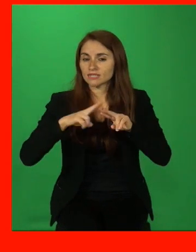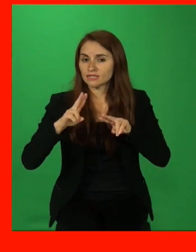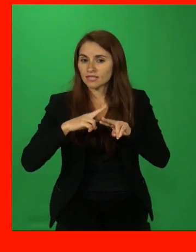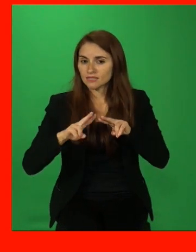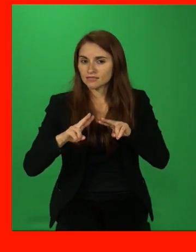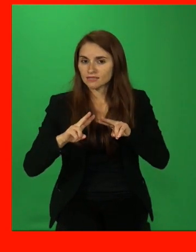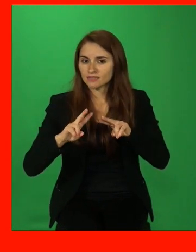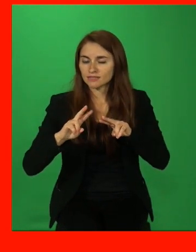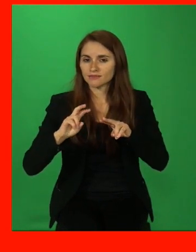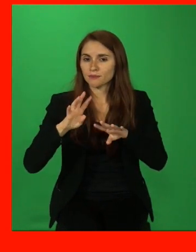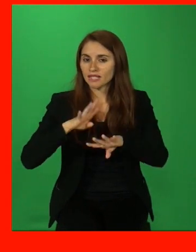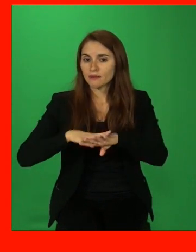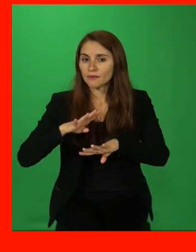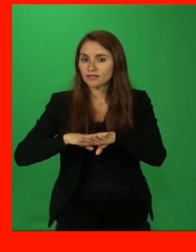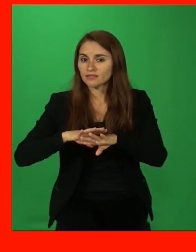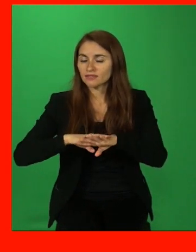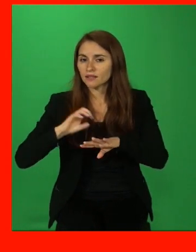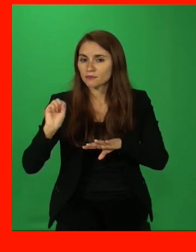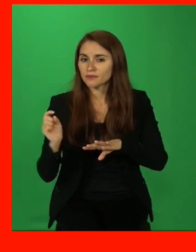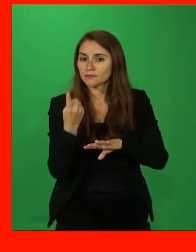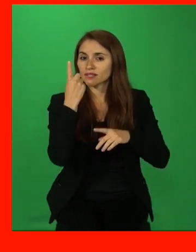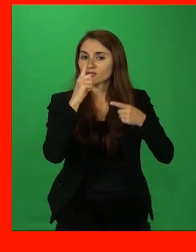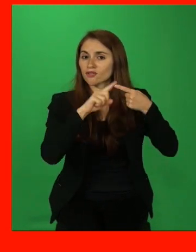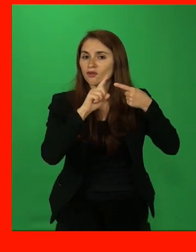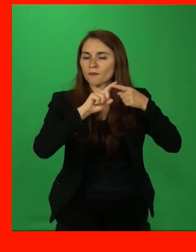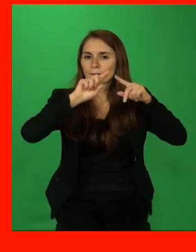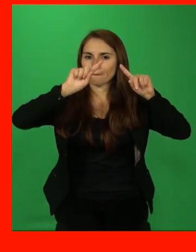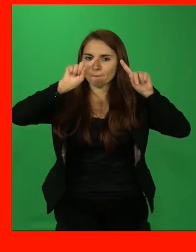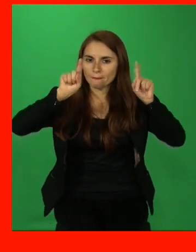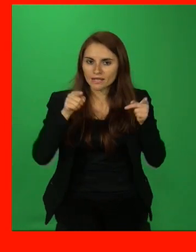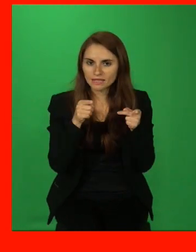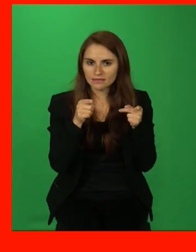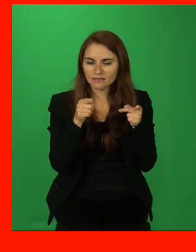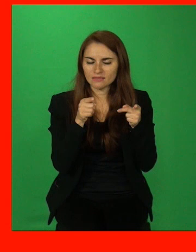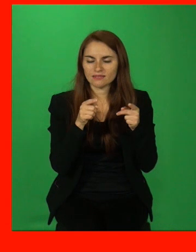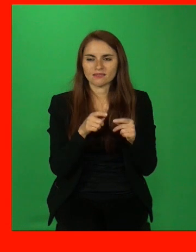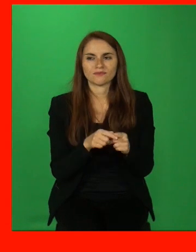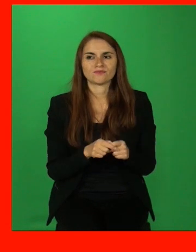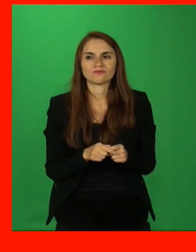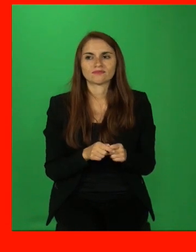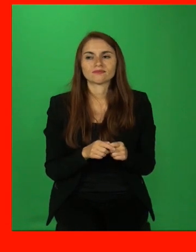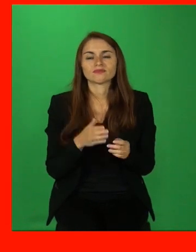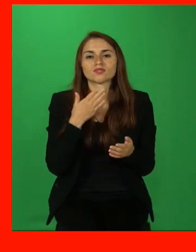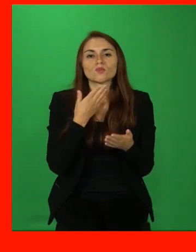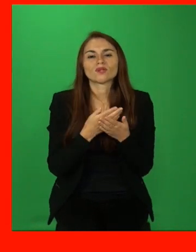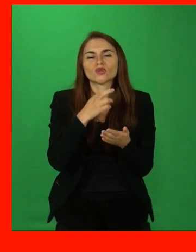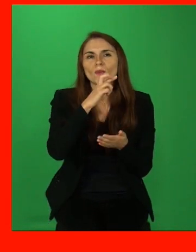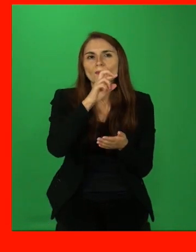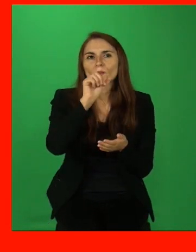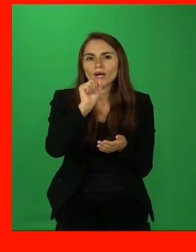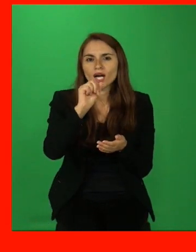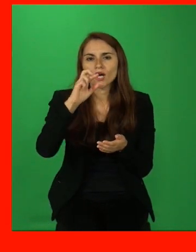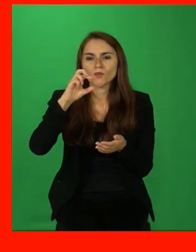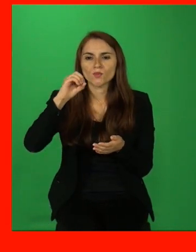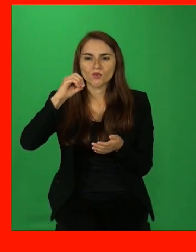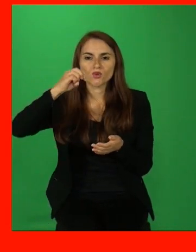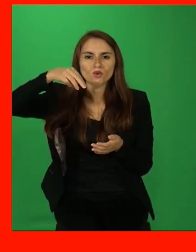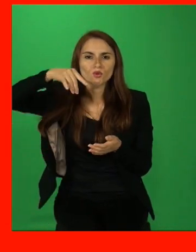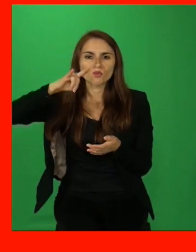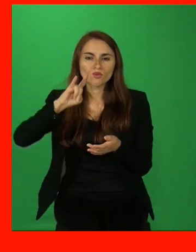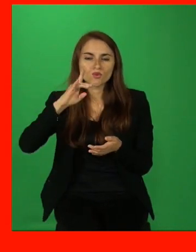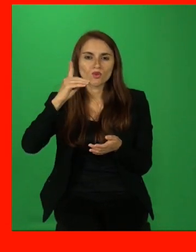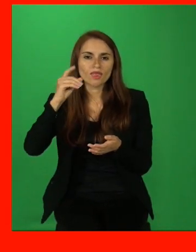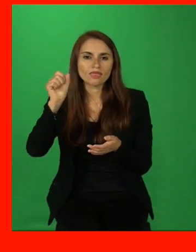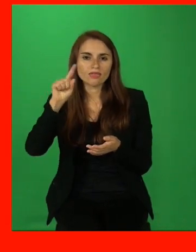la primera prioridad la tienen los paréntesis entonces cuando tú lees papo mudas